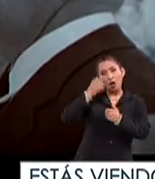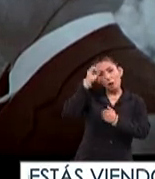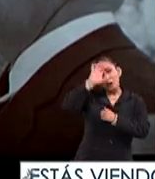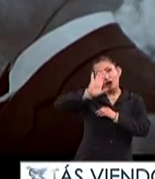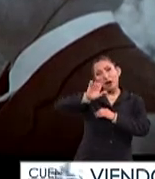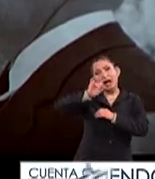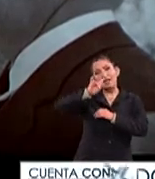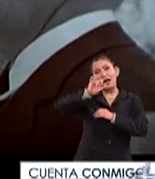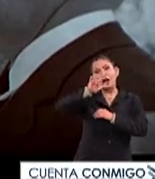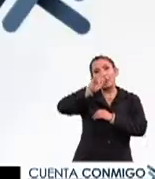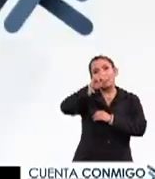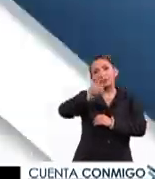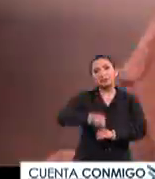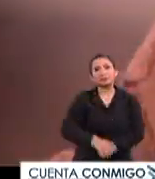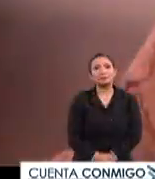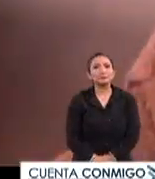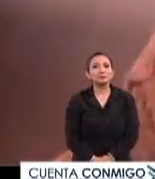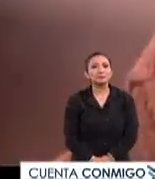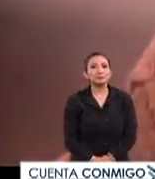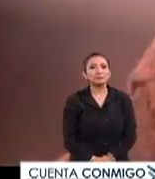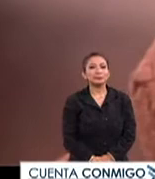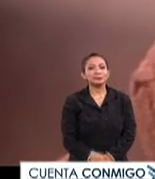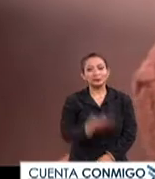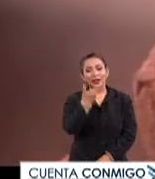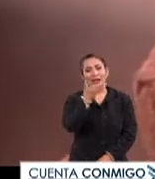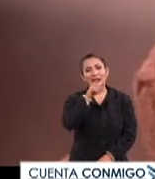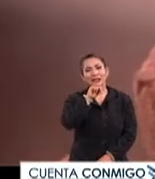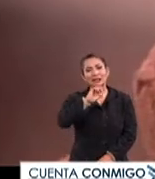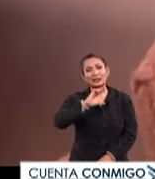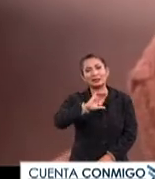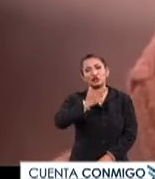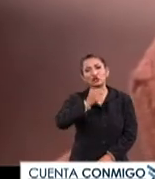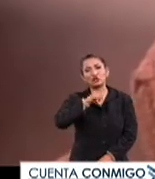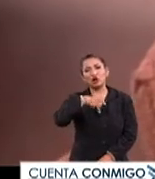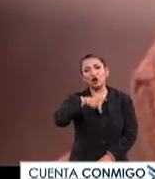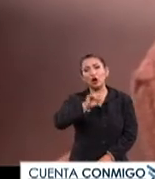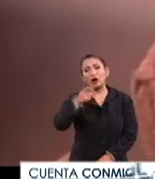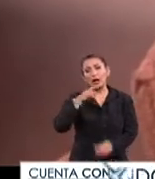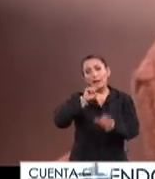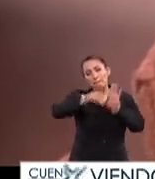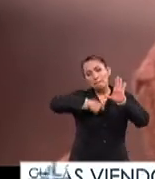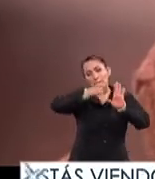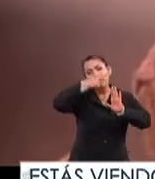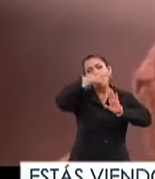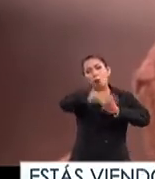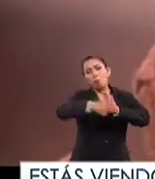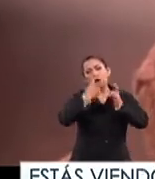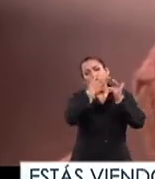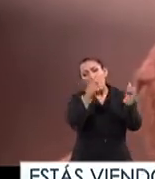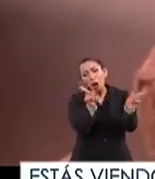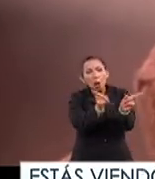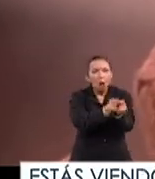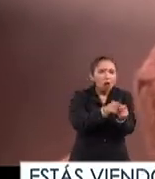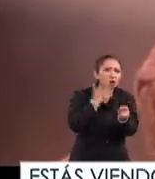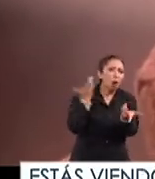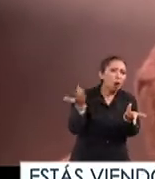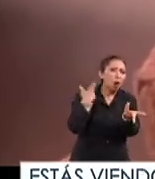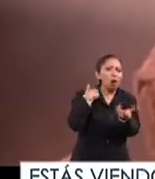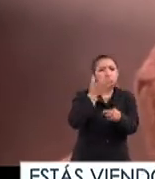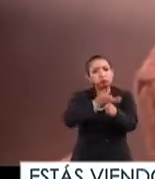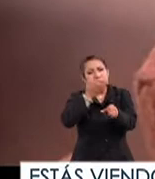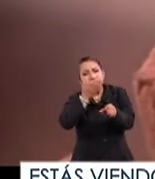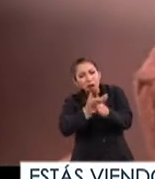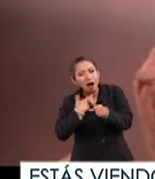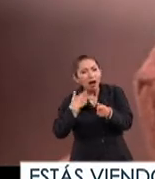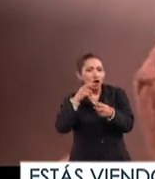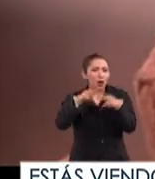comentarios de Aída López. Hitchcock comenzó filmando en su país cortos, largometrajes, comedia romántica,